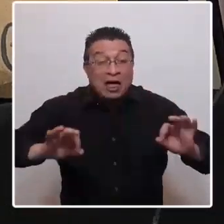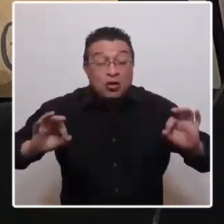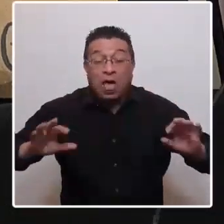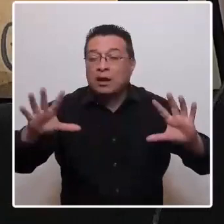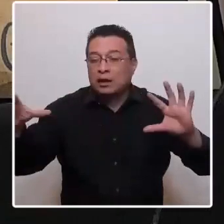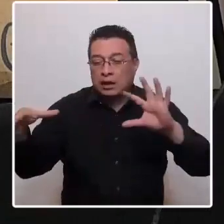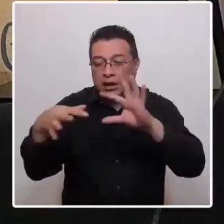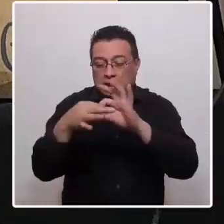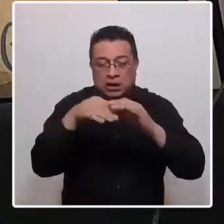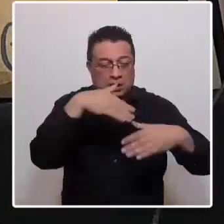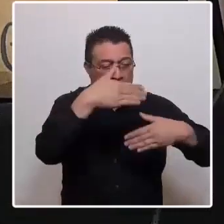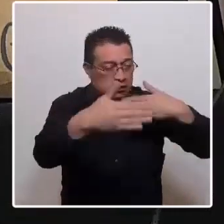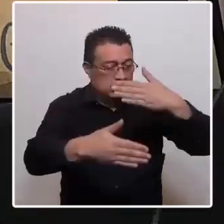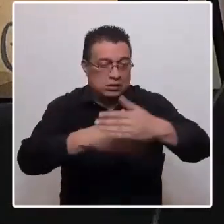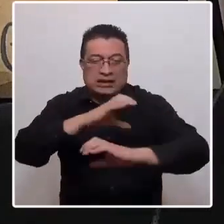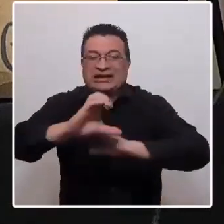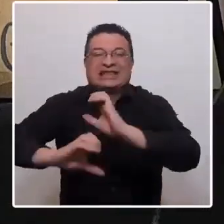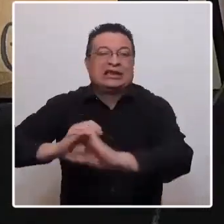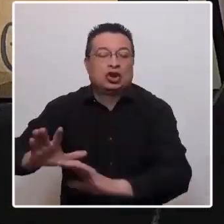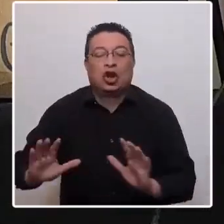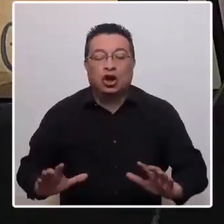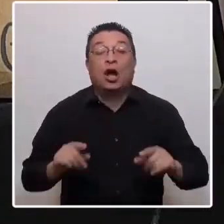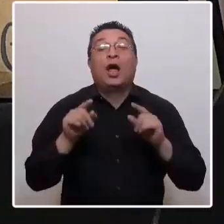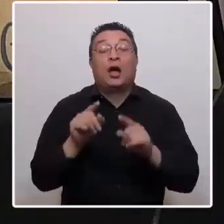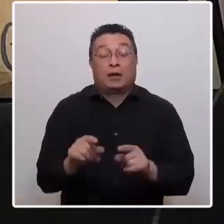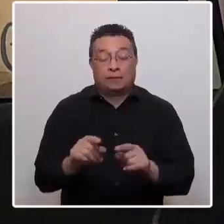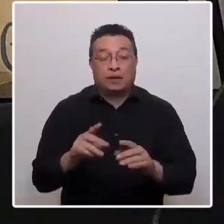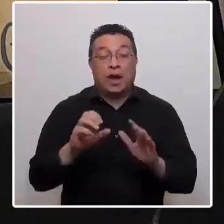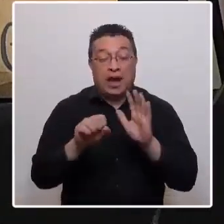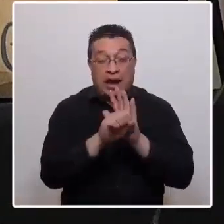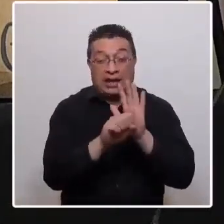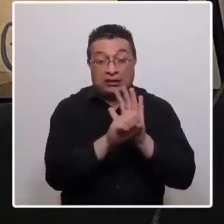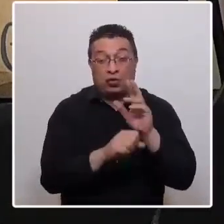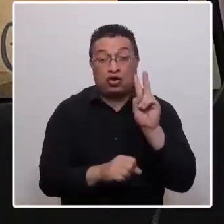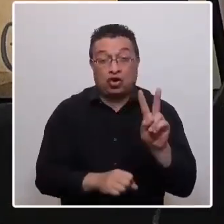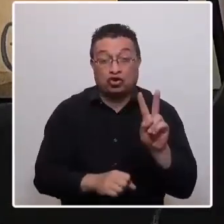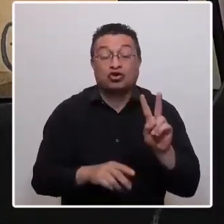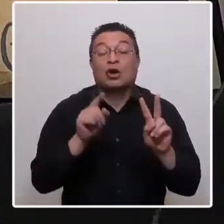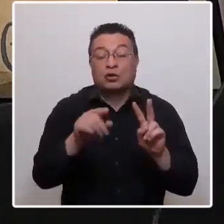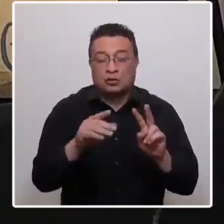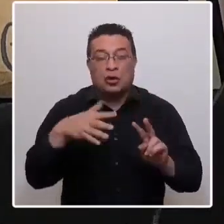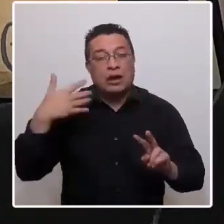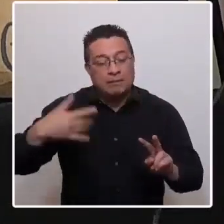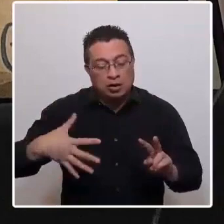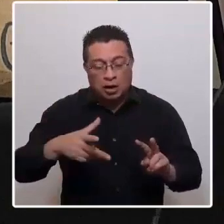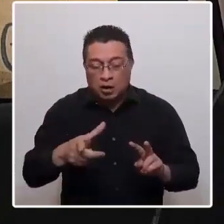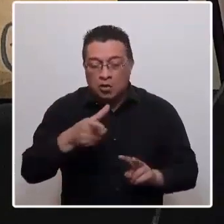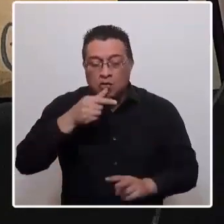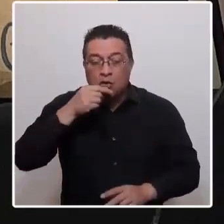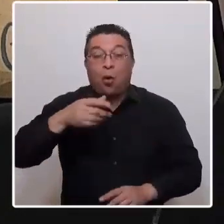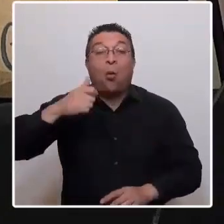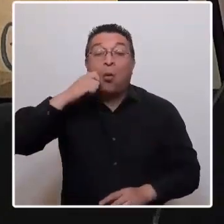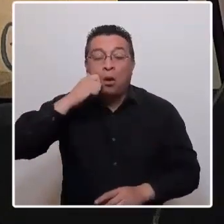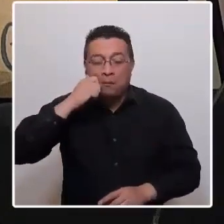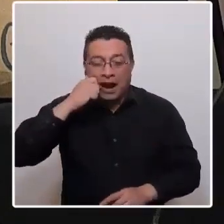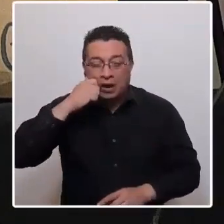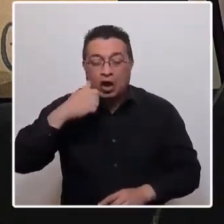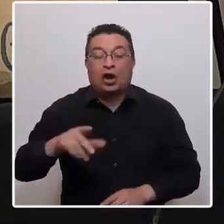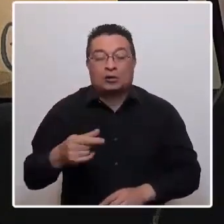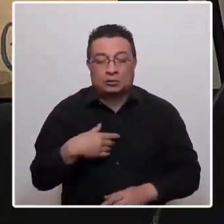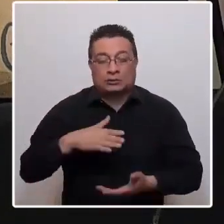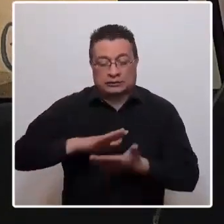conexión. Artículo 2. Usos prioritarios, consumo humano, el saneamiento y